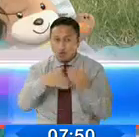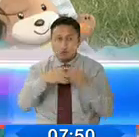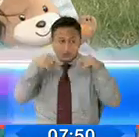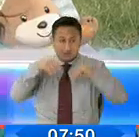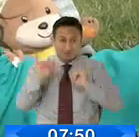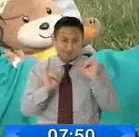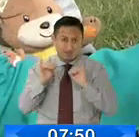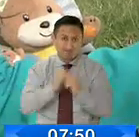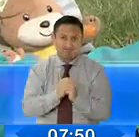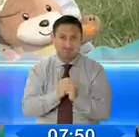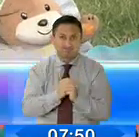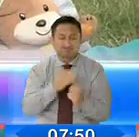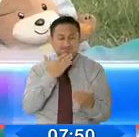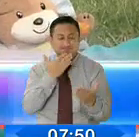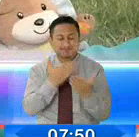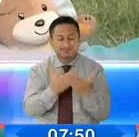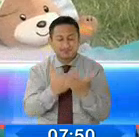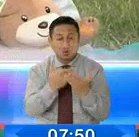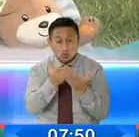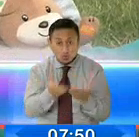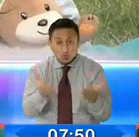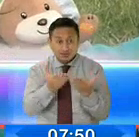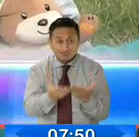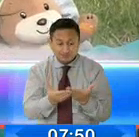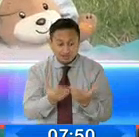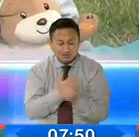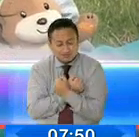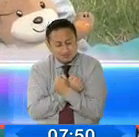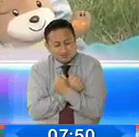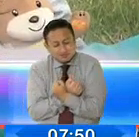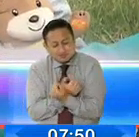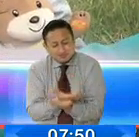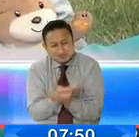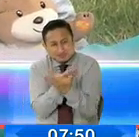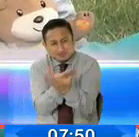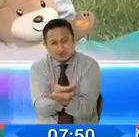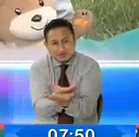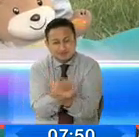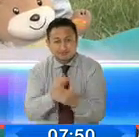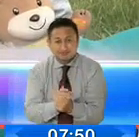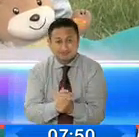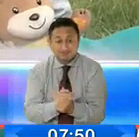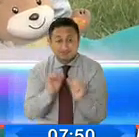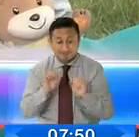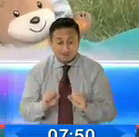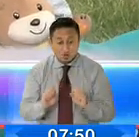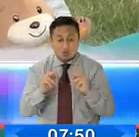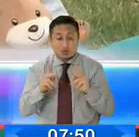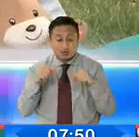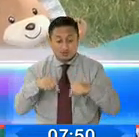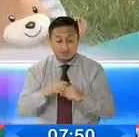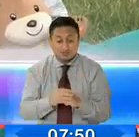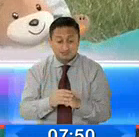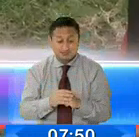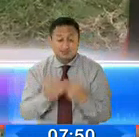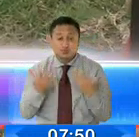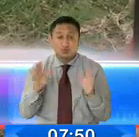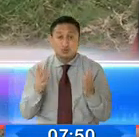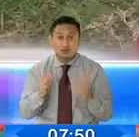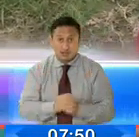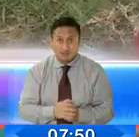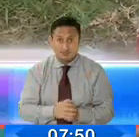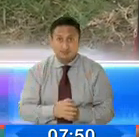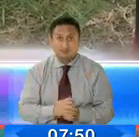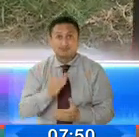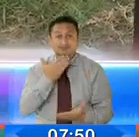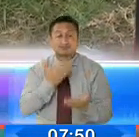A ustedes muchas gracias por este cariño que nos han dado, porque en esta oportunidad no vamos a tener capaz ni Navidad. Le agradezco a